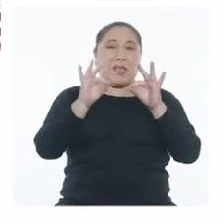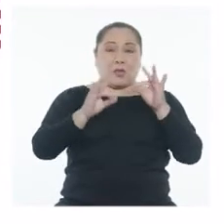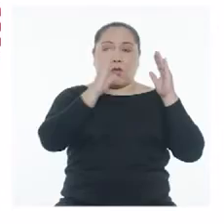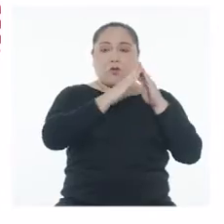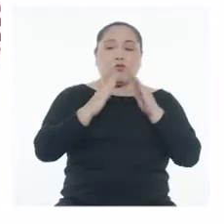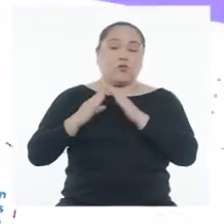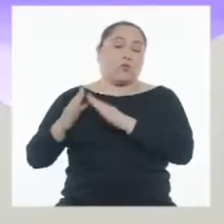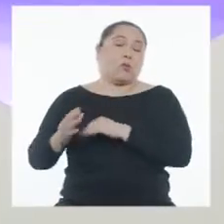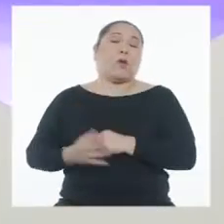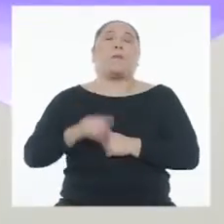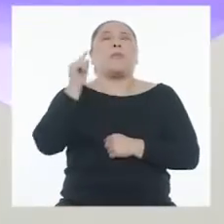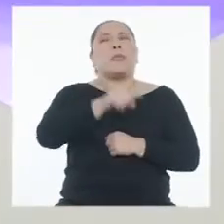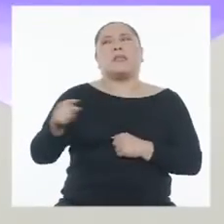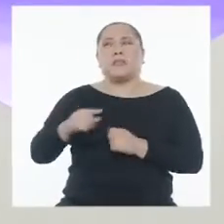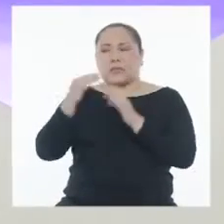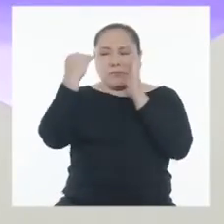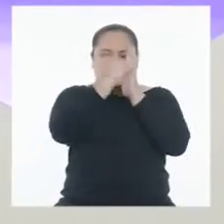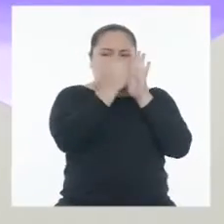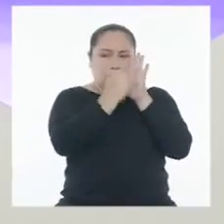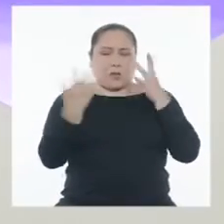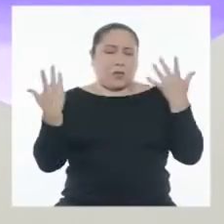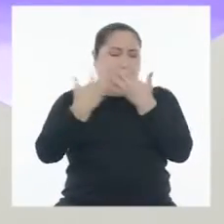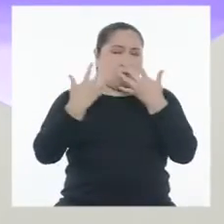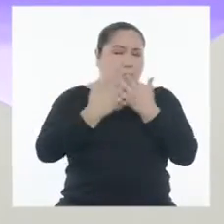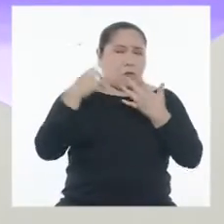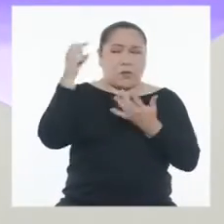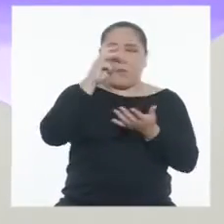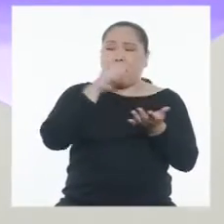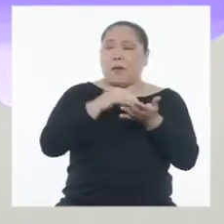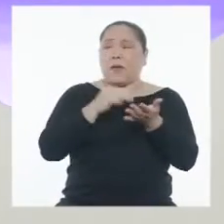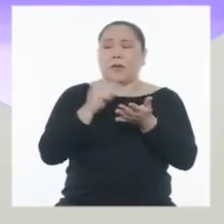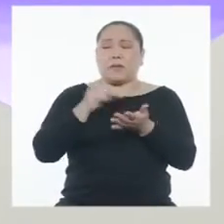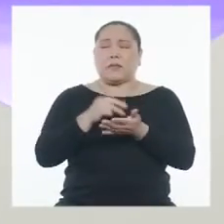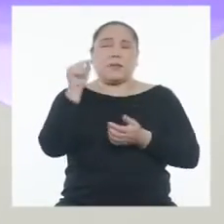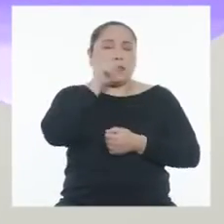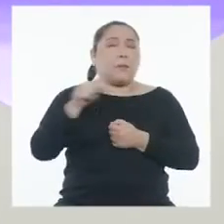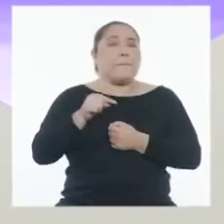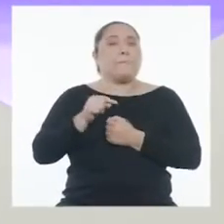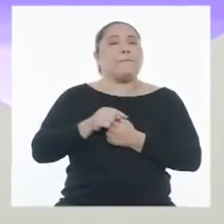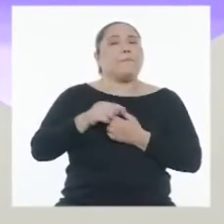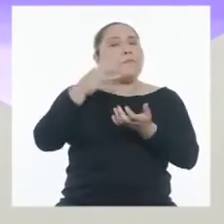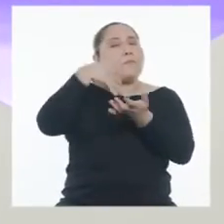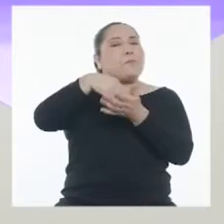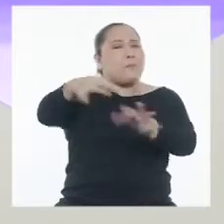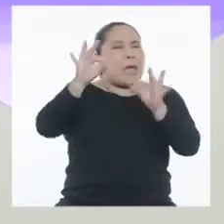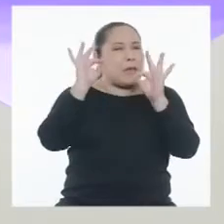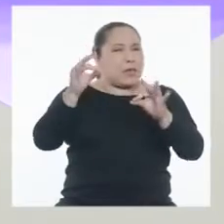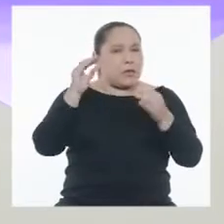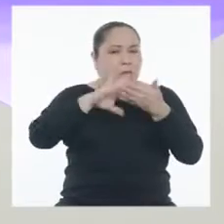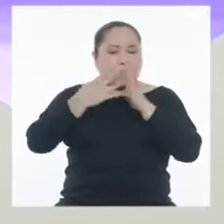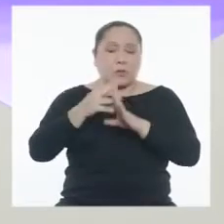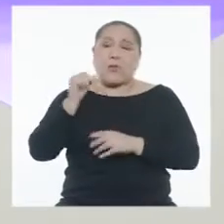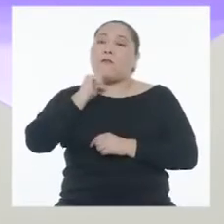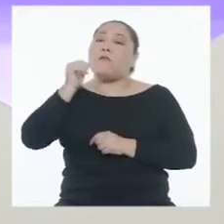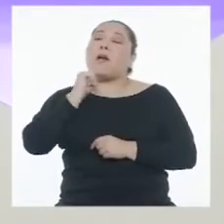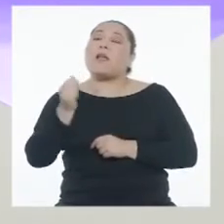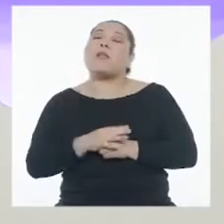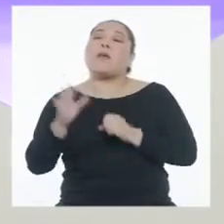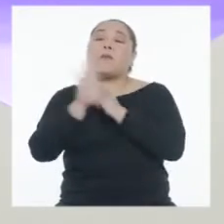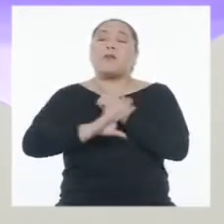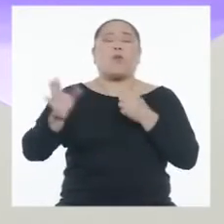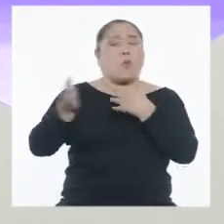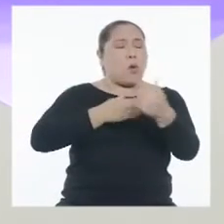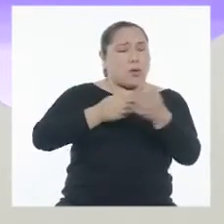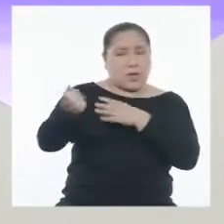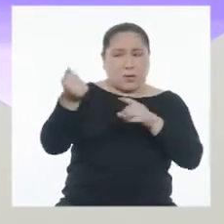inseguridad ciudadana. Entonces, estos factores interactúan causando más vulneración a la población, sumando a esto la desprotección y